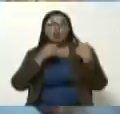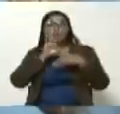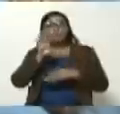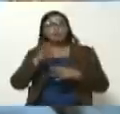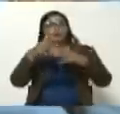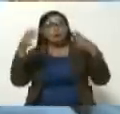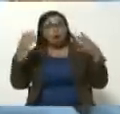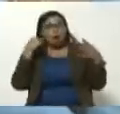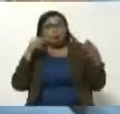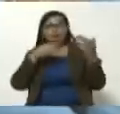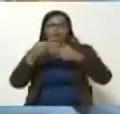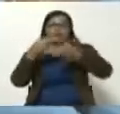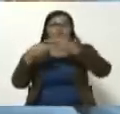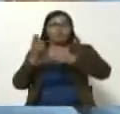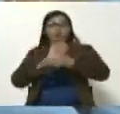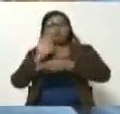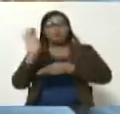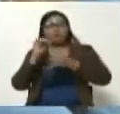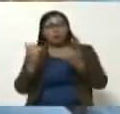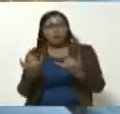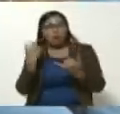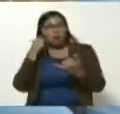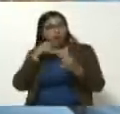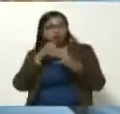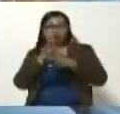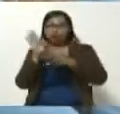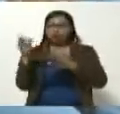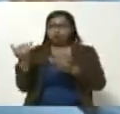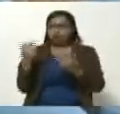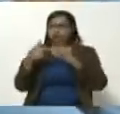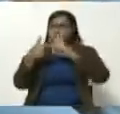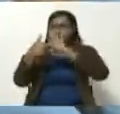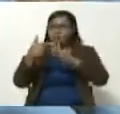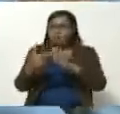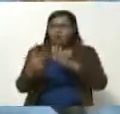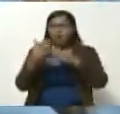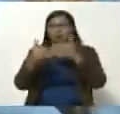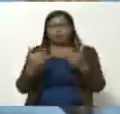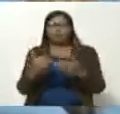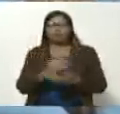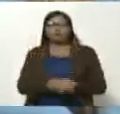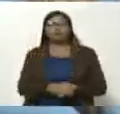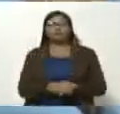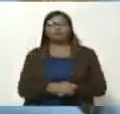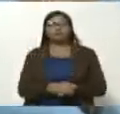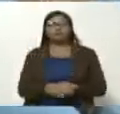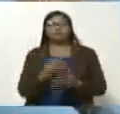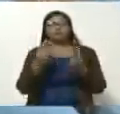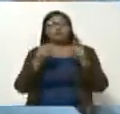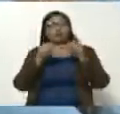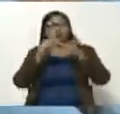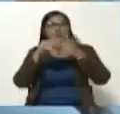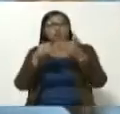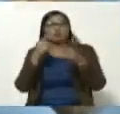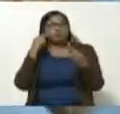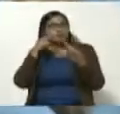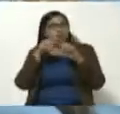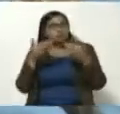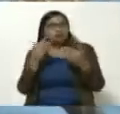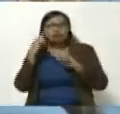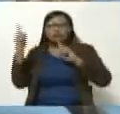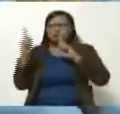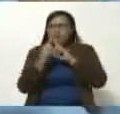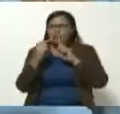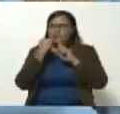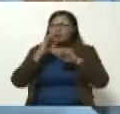el que construyó la patria grande. Y así lo dejaron ellos aquí plasmados y manifestados. Mucho causaba curiosidad, yo me le acercaba a varios y